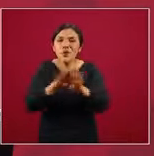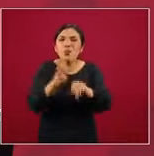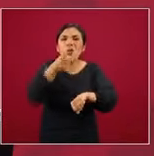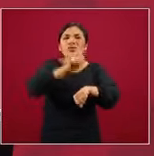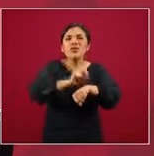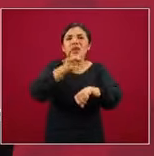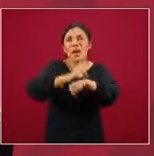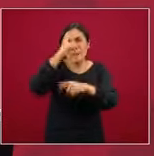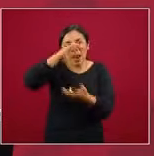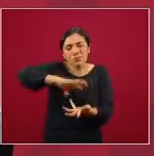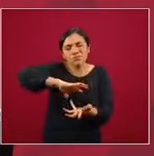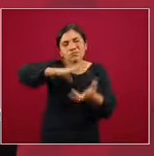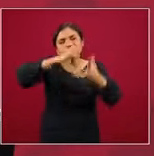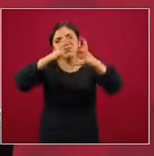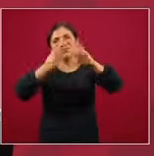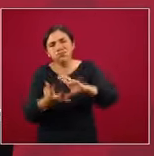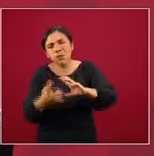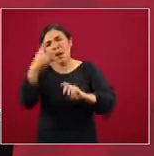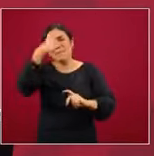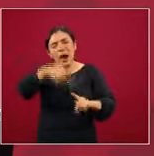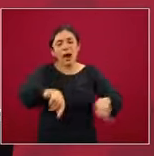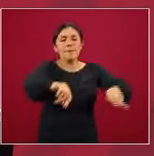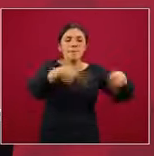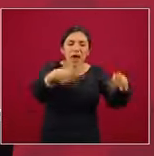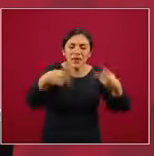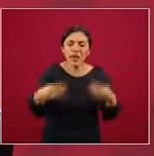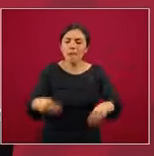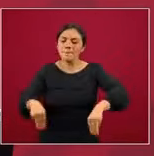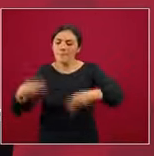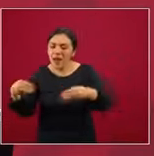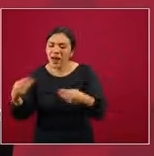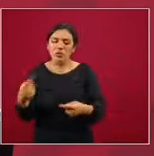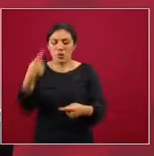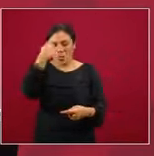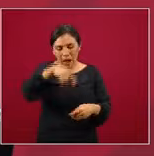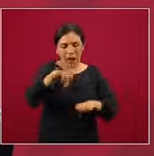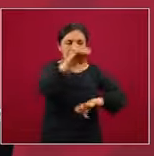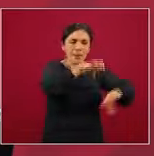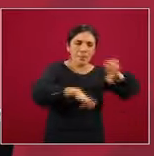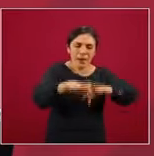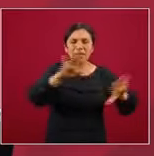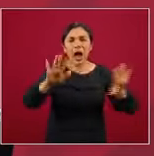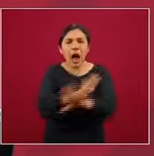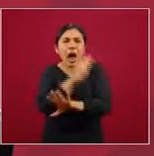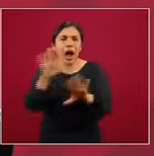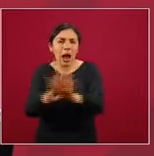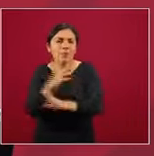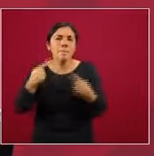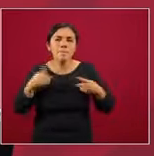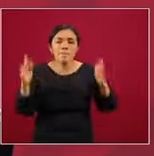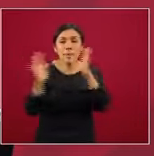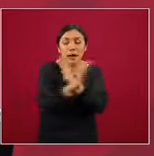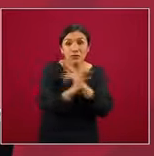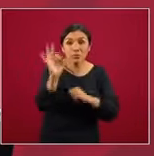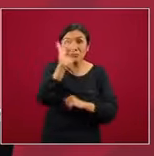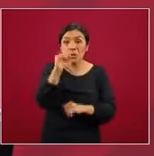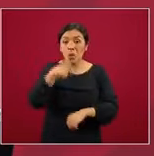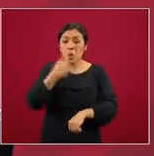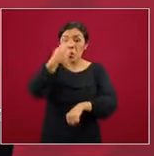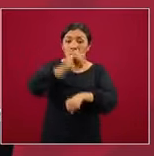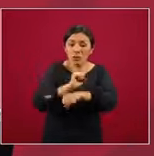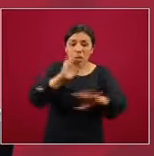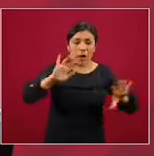de adaptación en los comercios, en la actividad pública, en las empresas, si lo cambiáramos cada